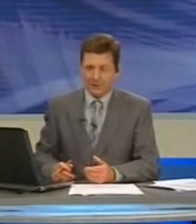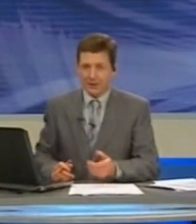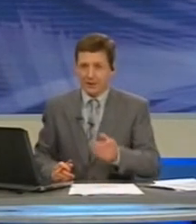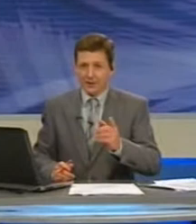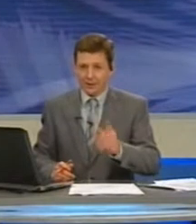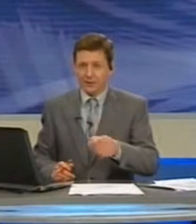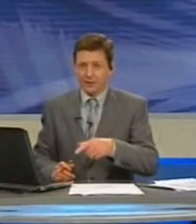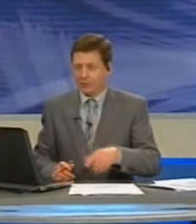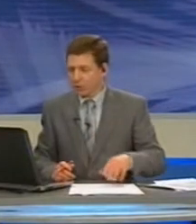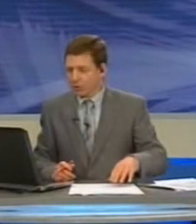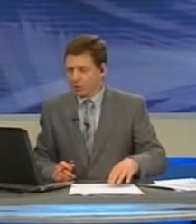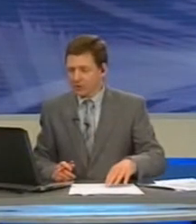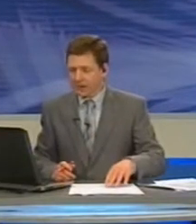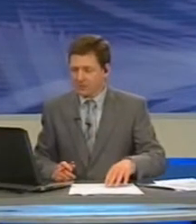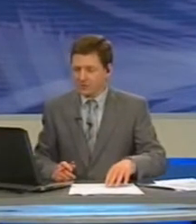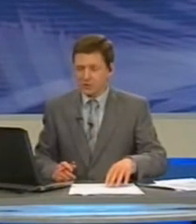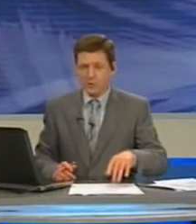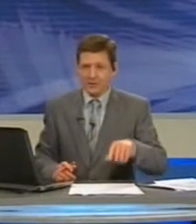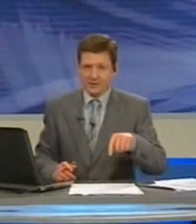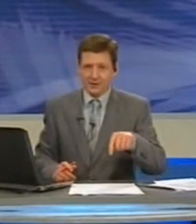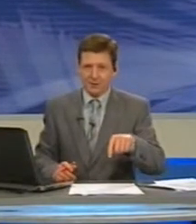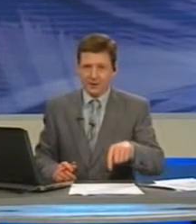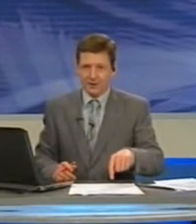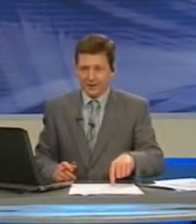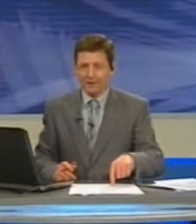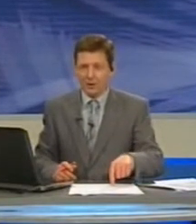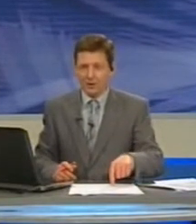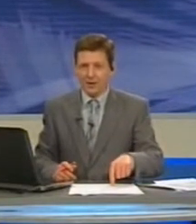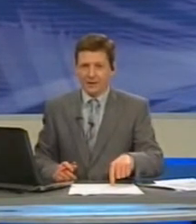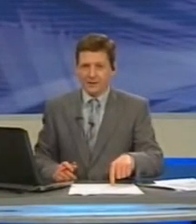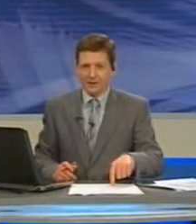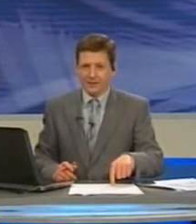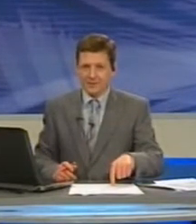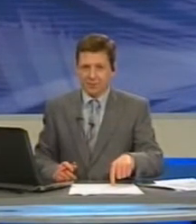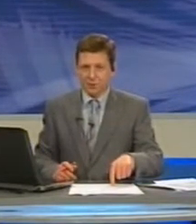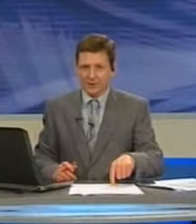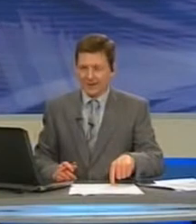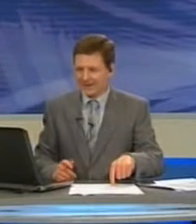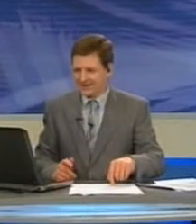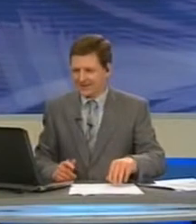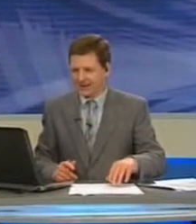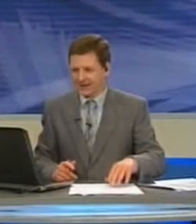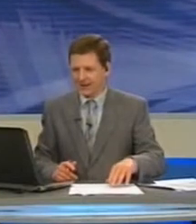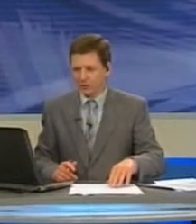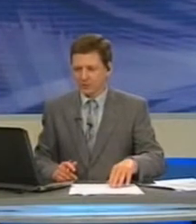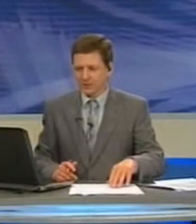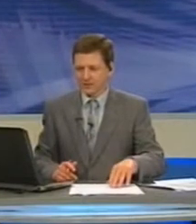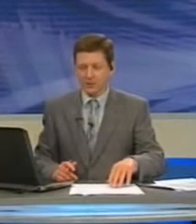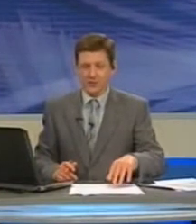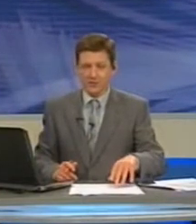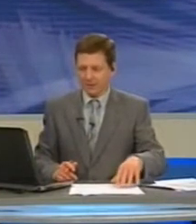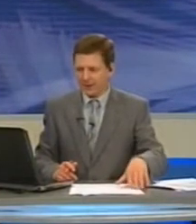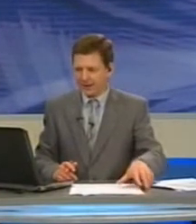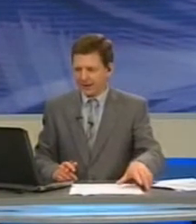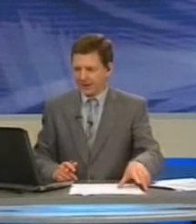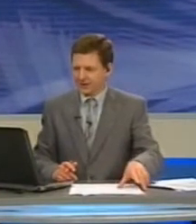Villa Miramar. Y EDES también informó algunos cortes para las próximas horas. A partir de esta hora se anticipa un corte hasta las 15 en Caronti, del 0 al